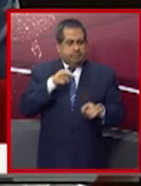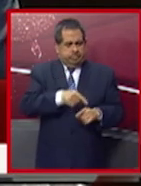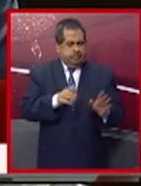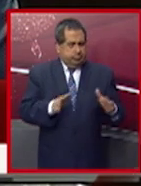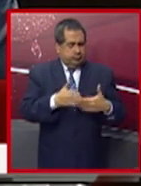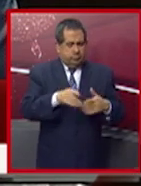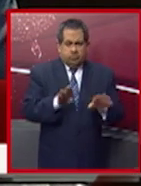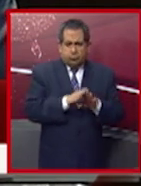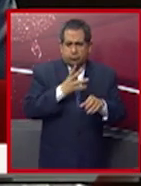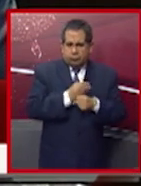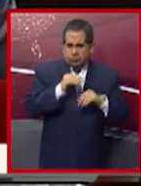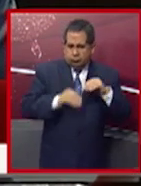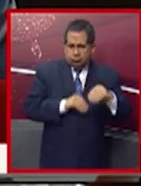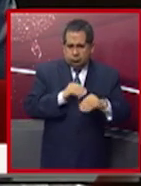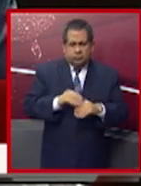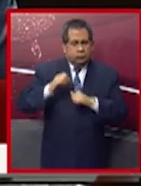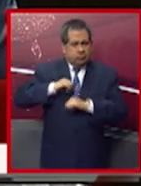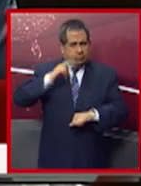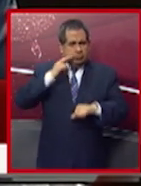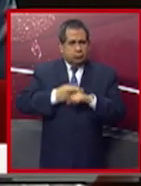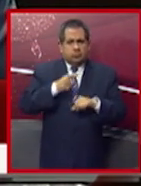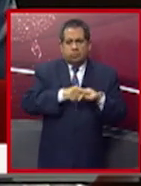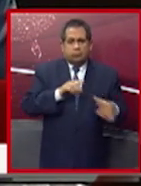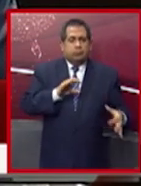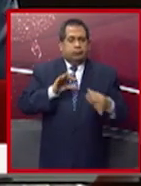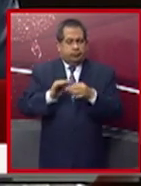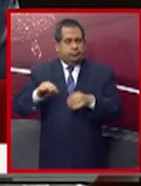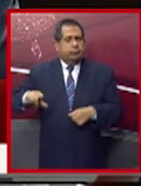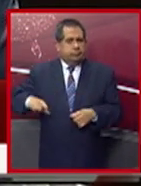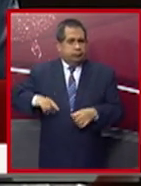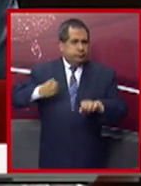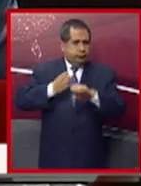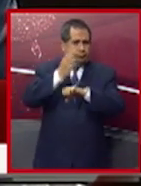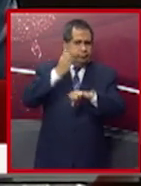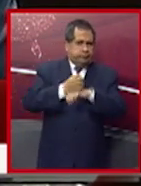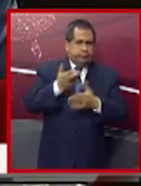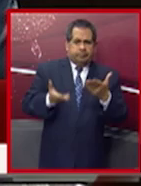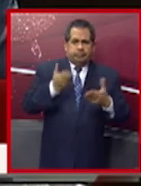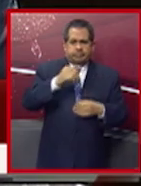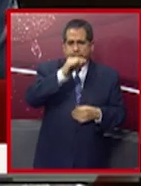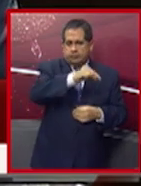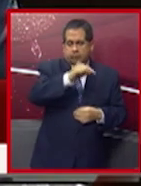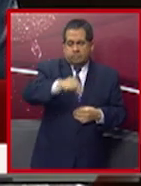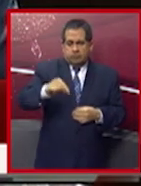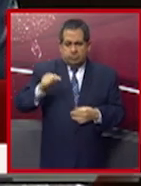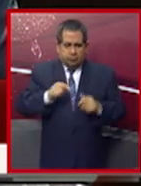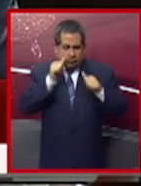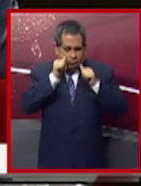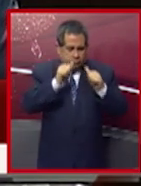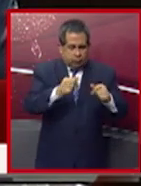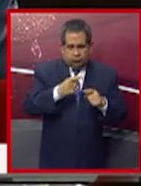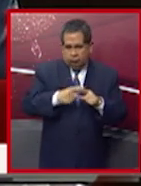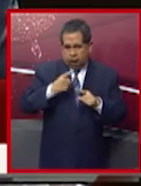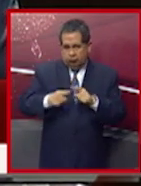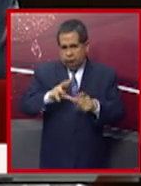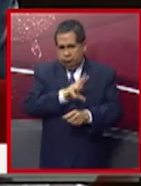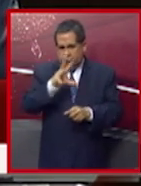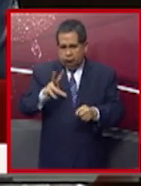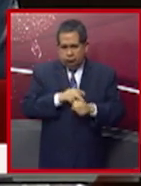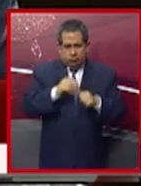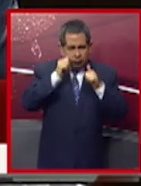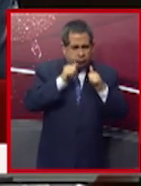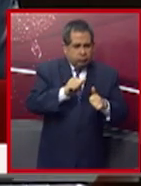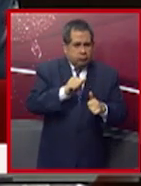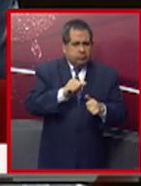centros como espacios a cargo de las entidades federativas donde se brindan servicios multidisciplinarios de